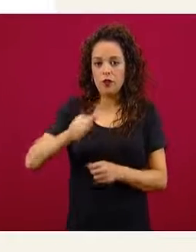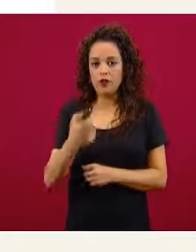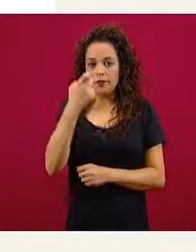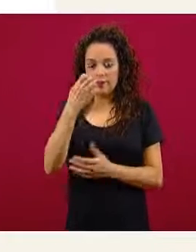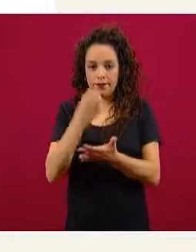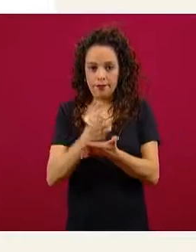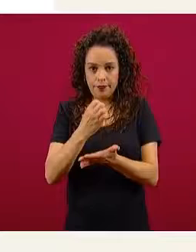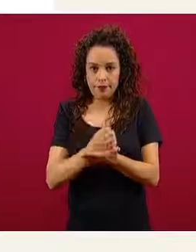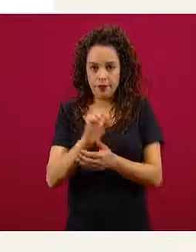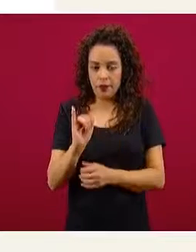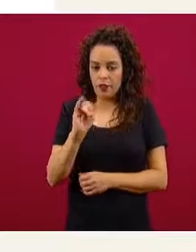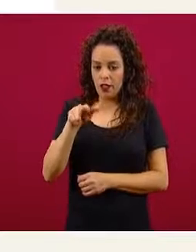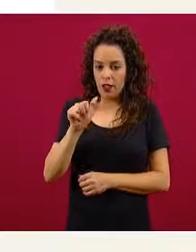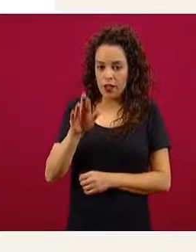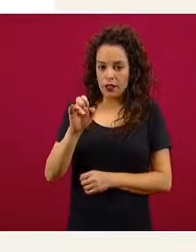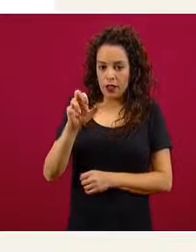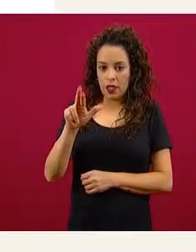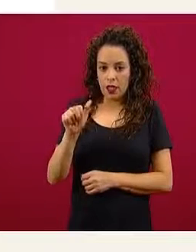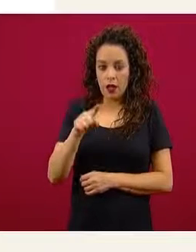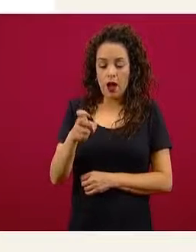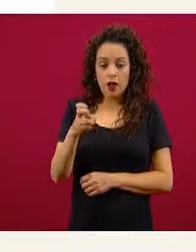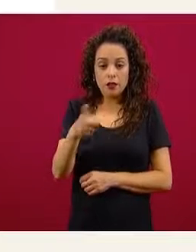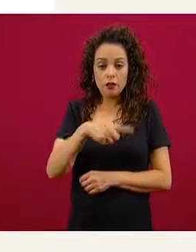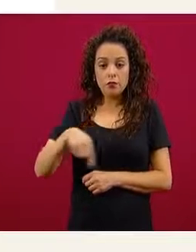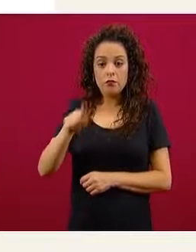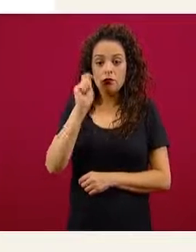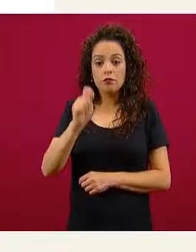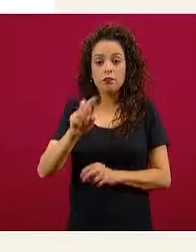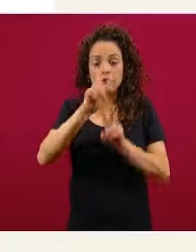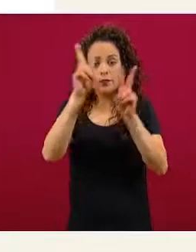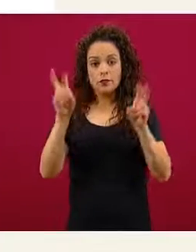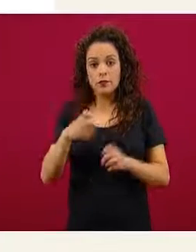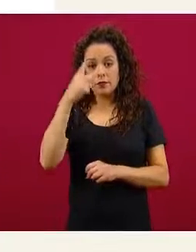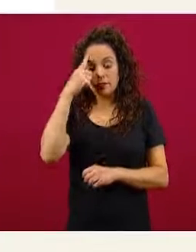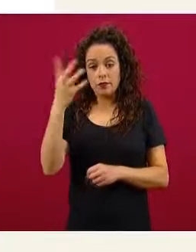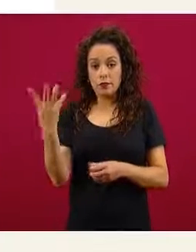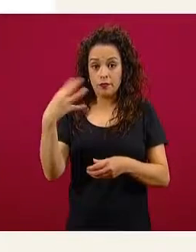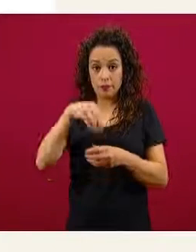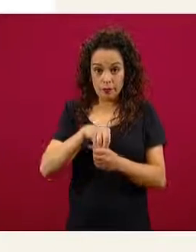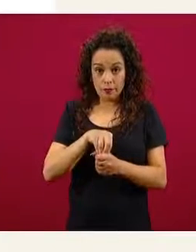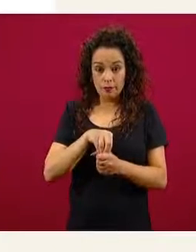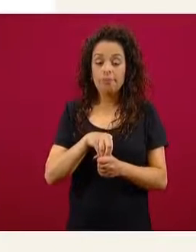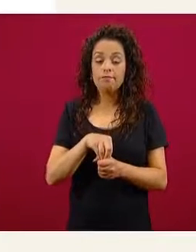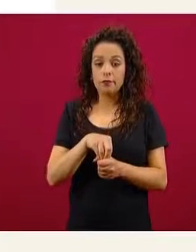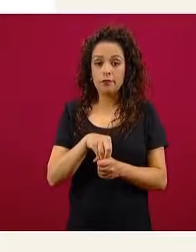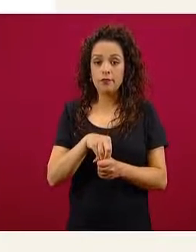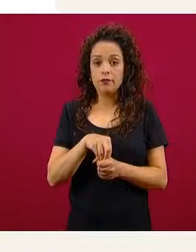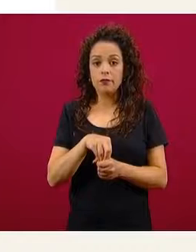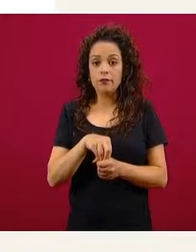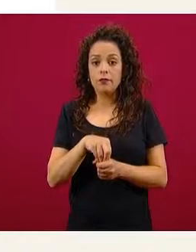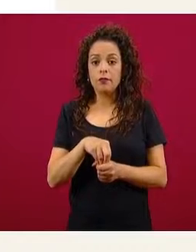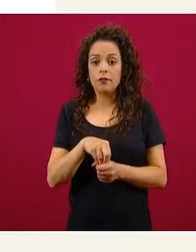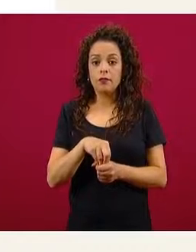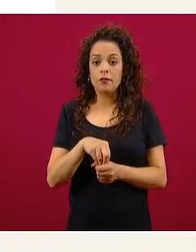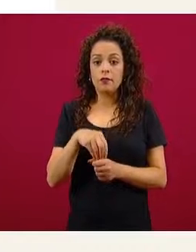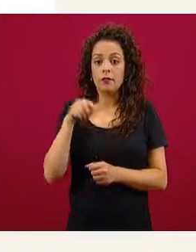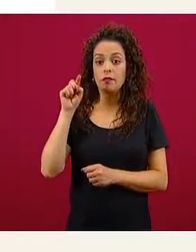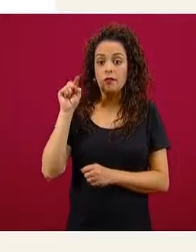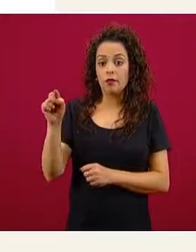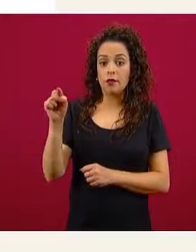créditos a sectores objetivo dentro del tema de la inclusión financiera y nos basamos en la Secretaría de Hacienda,